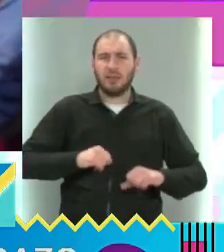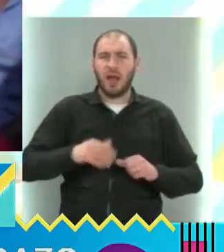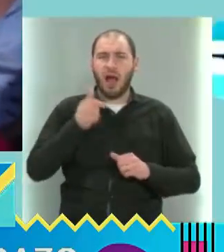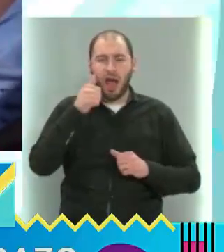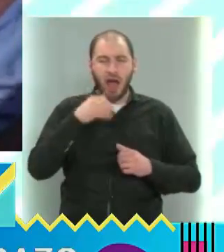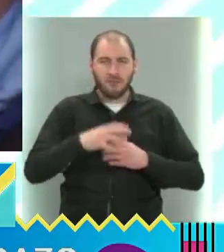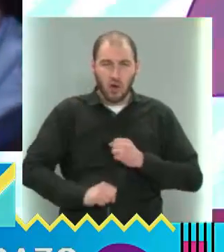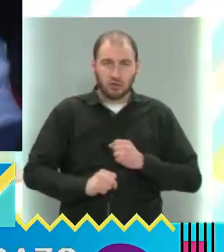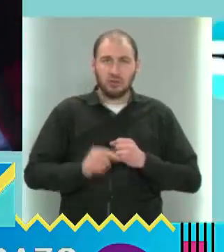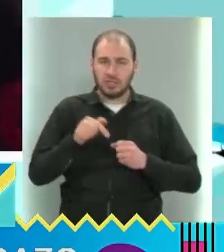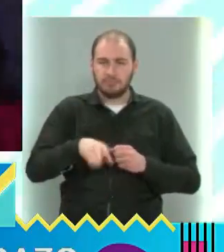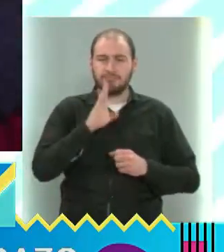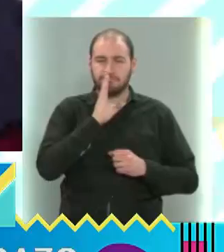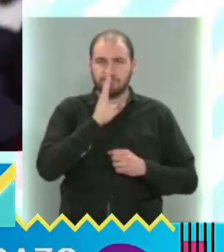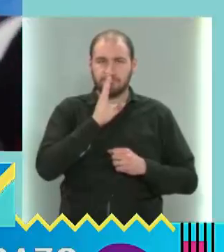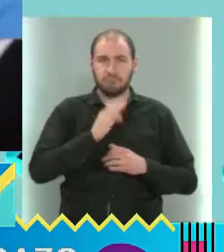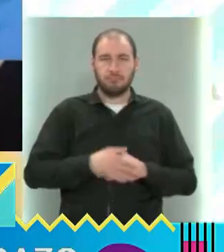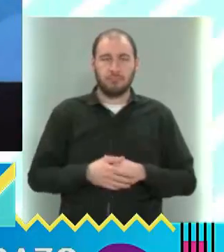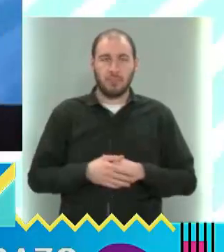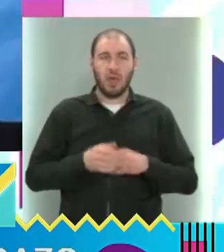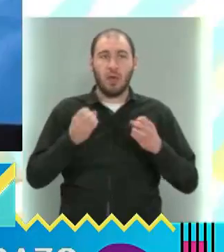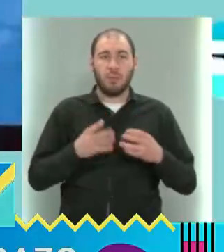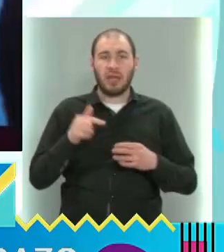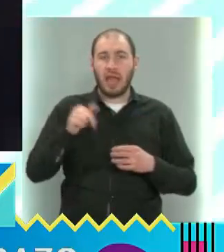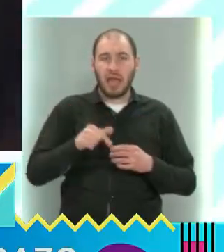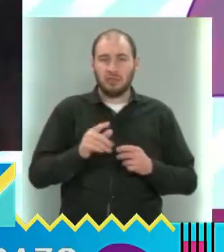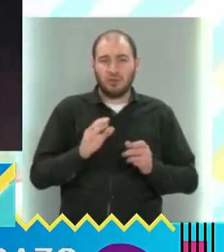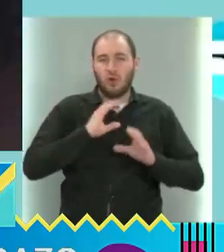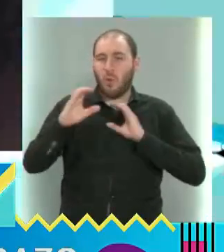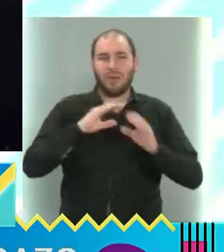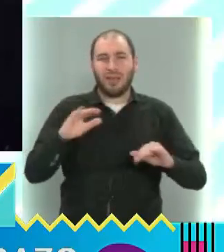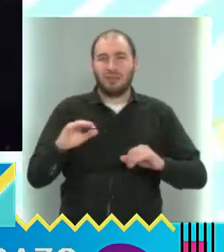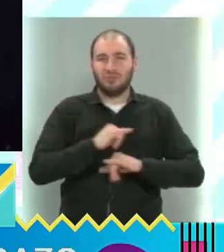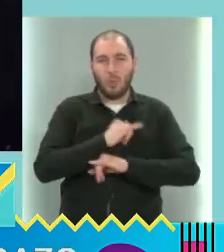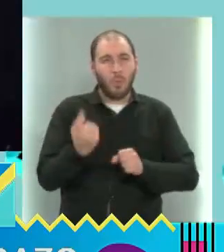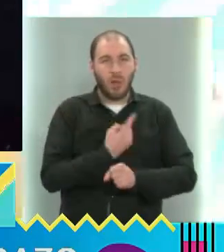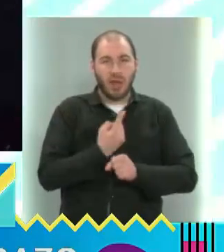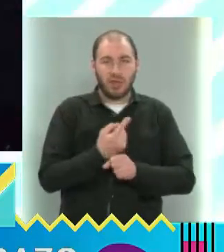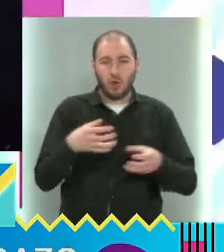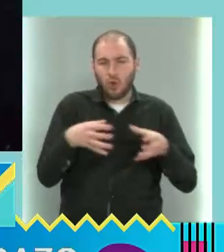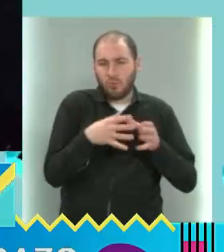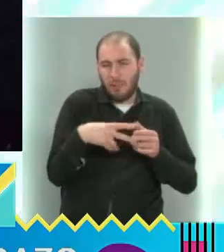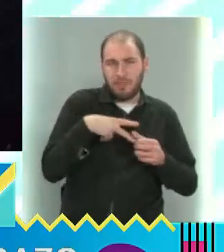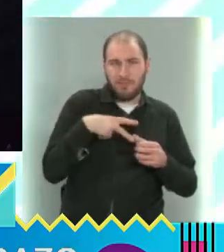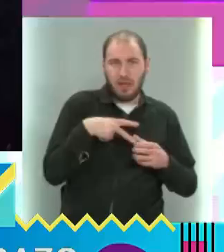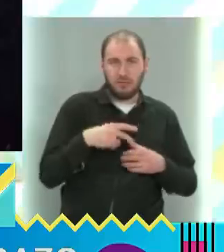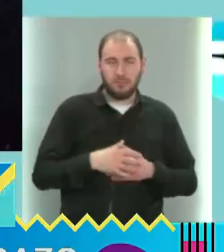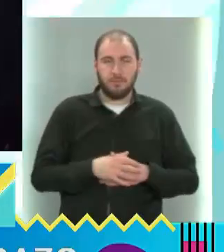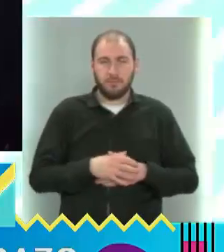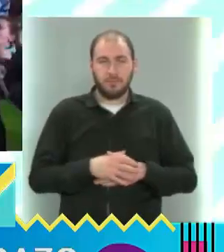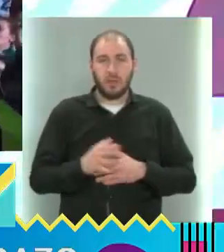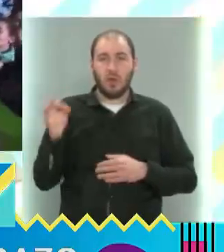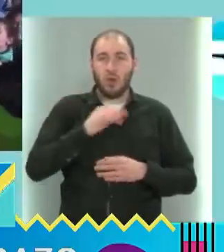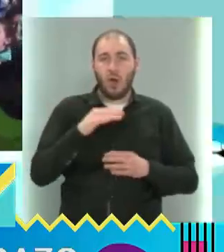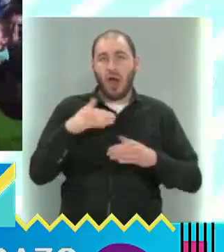sí, sino por este silencio, porque esto no lo pudieron comunicar a su círculo más íntimo o